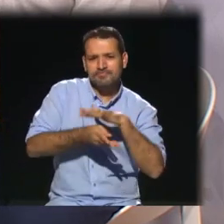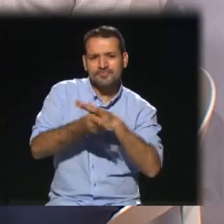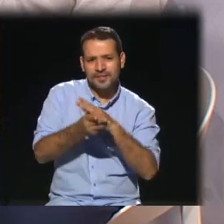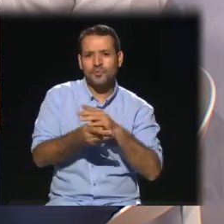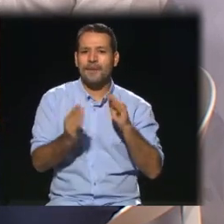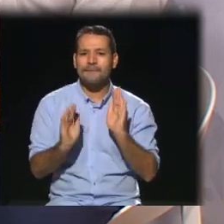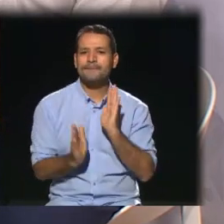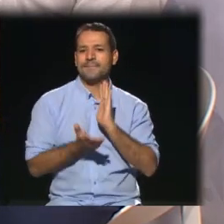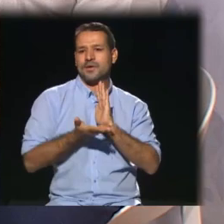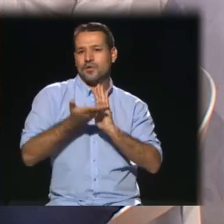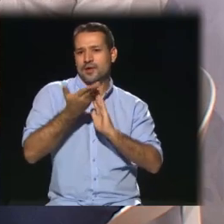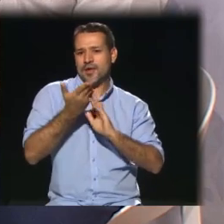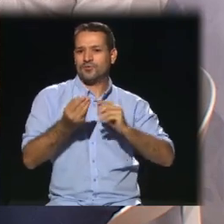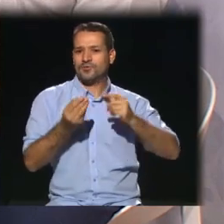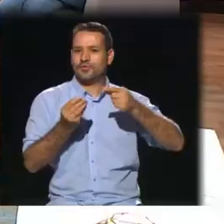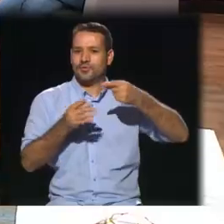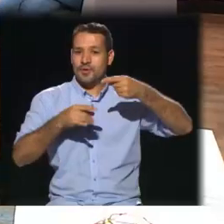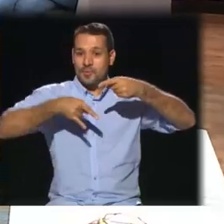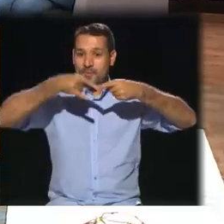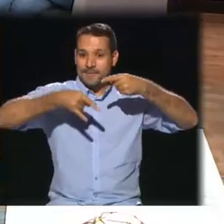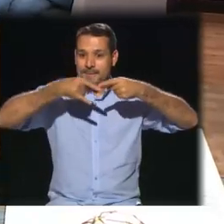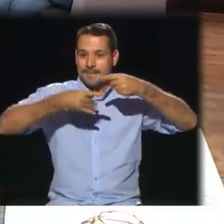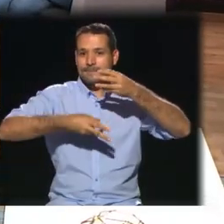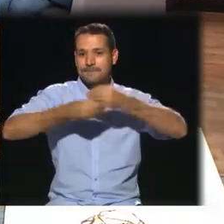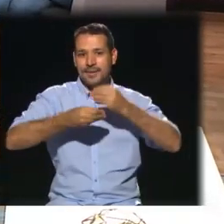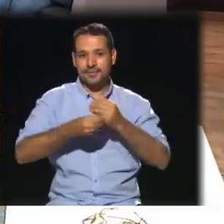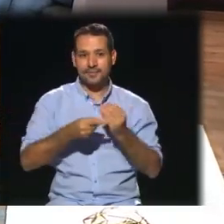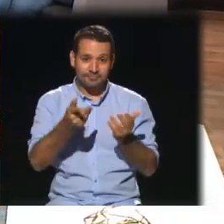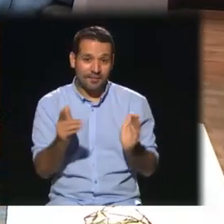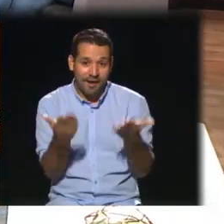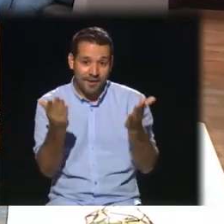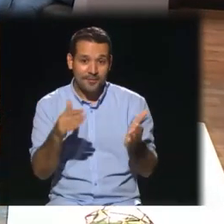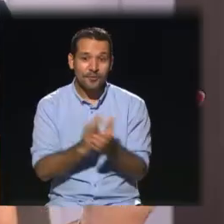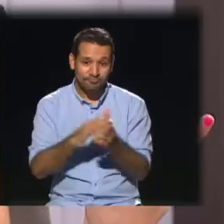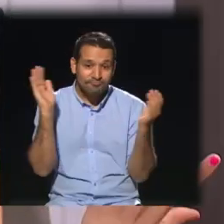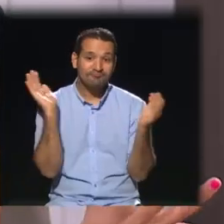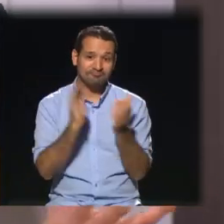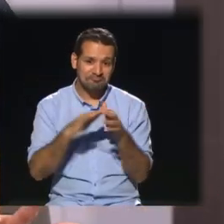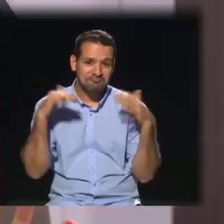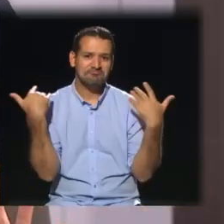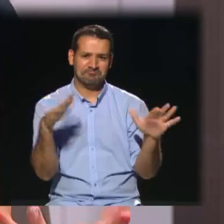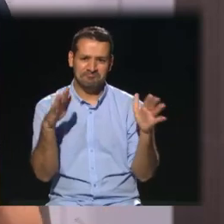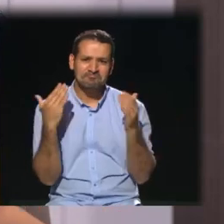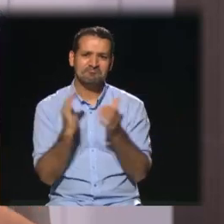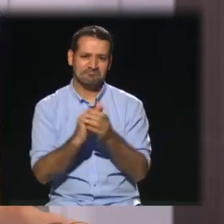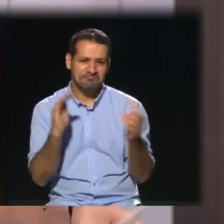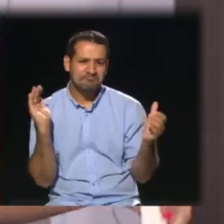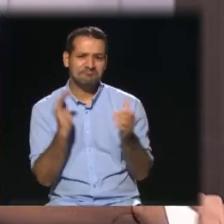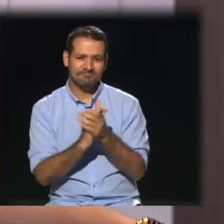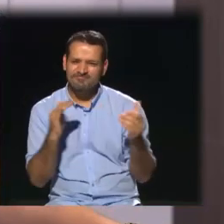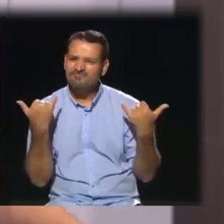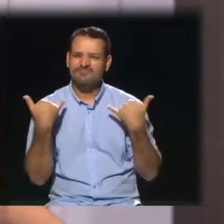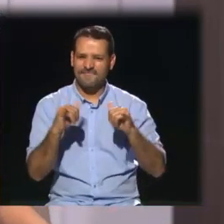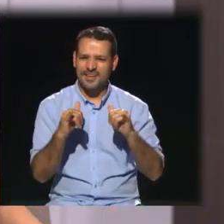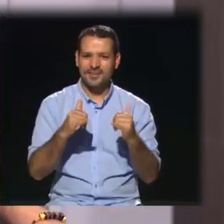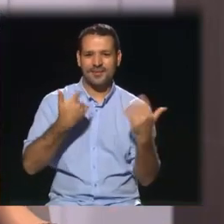para todos. Bueno, les tengo una invitación. ¿Qué tal si me acompañan con las palmas y acompañamos a David para que cerremos este programa,